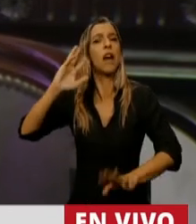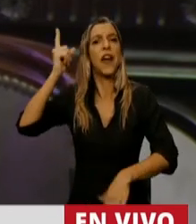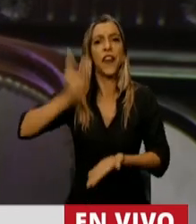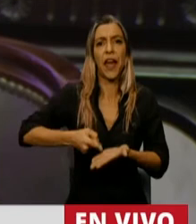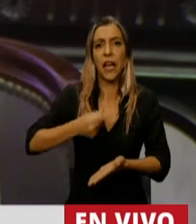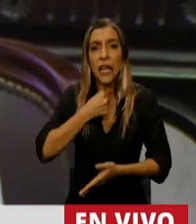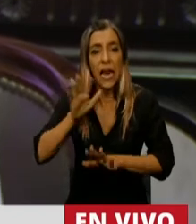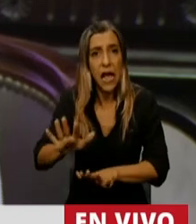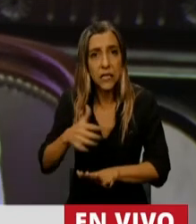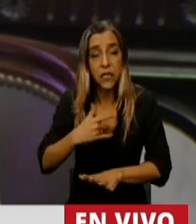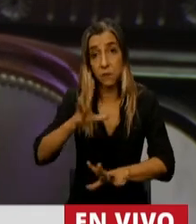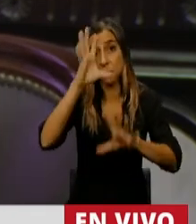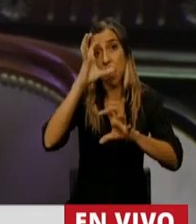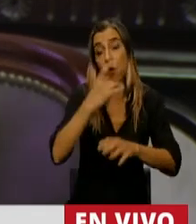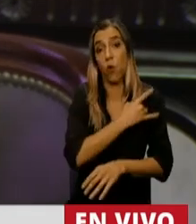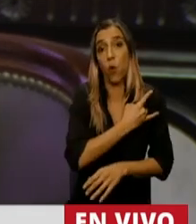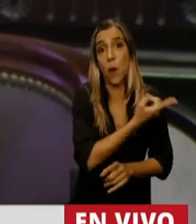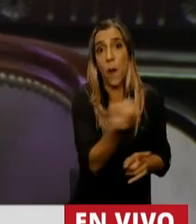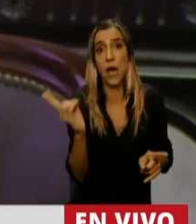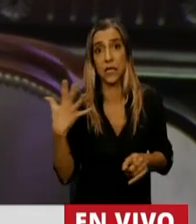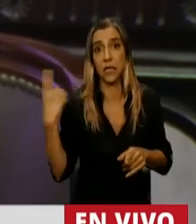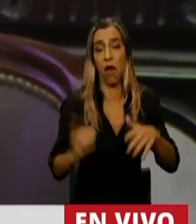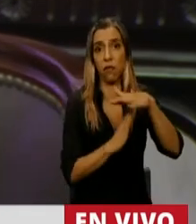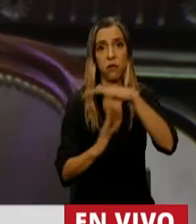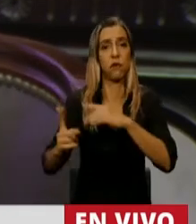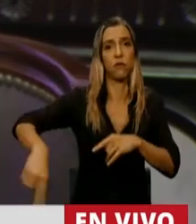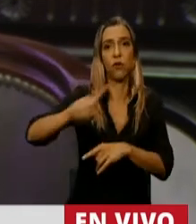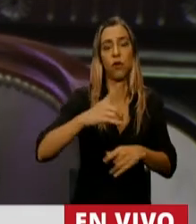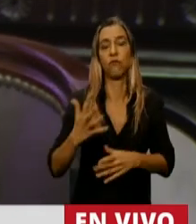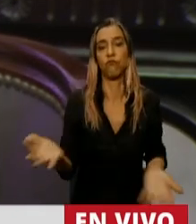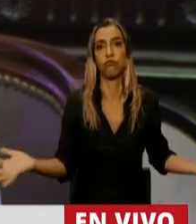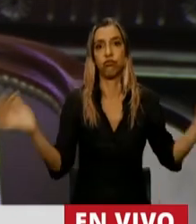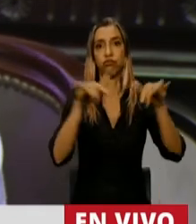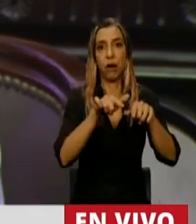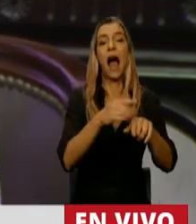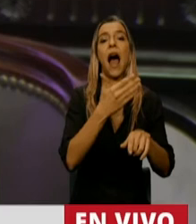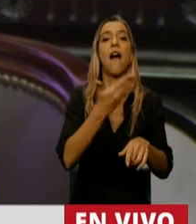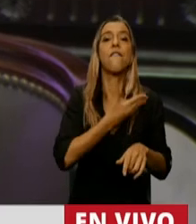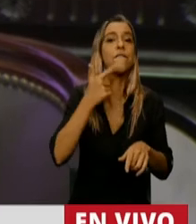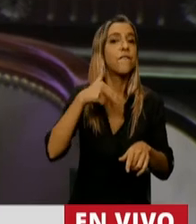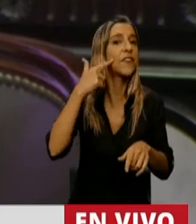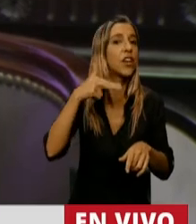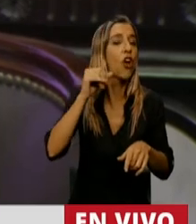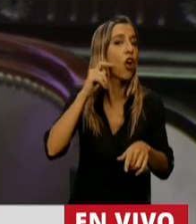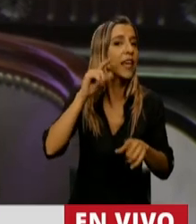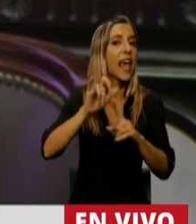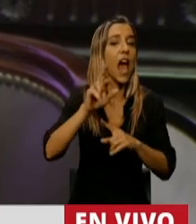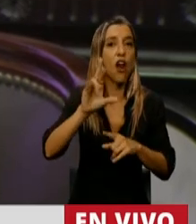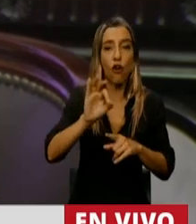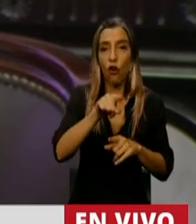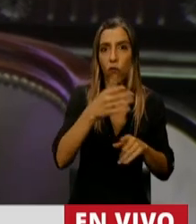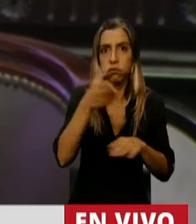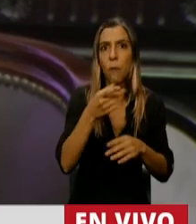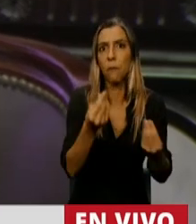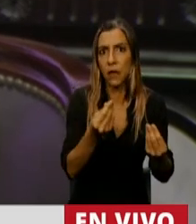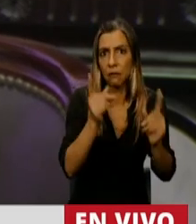acuerdo, lo fueron a ver al ministro de ese momento, que era Alejandro Finocchiaro, también docente de la Universidad de Buenos Aires. Cuando se enteró